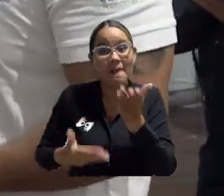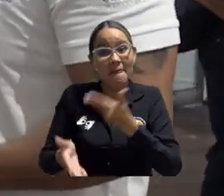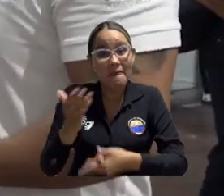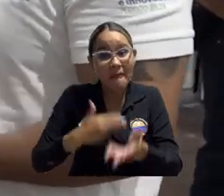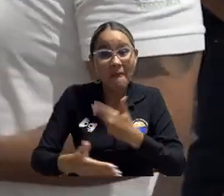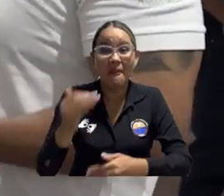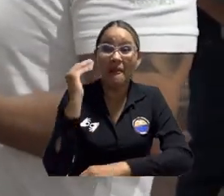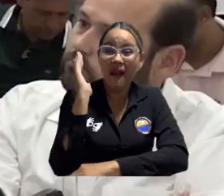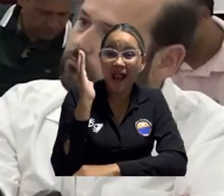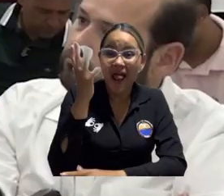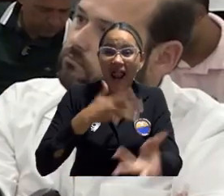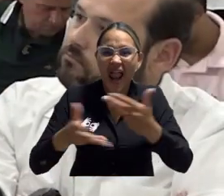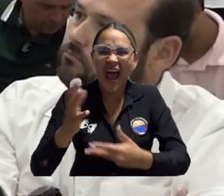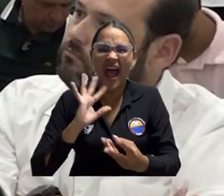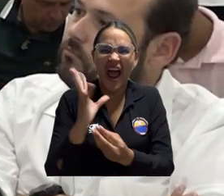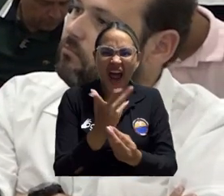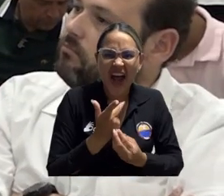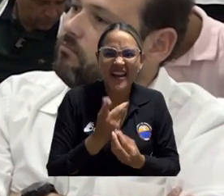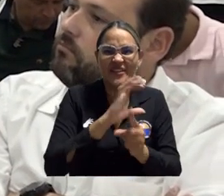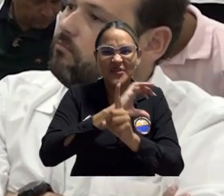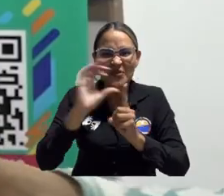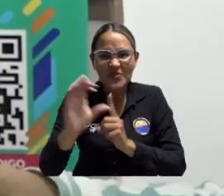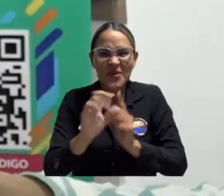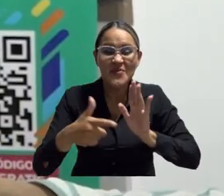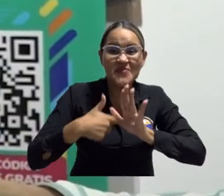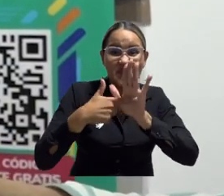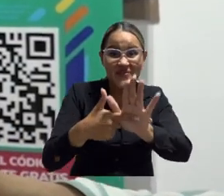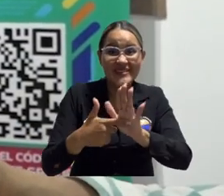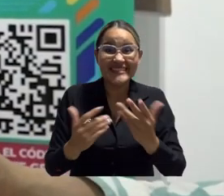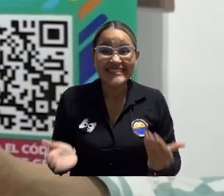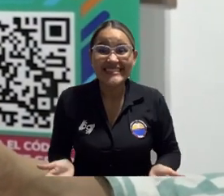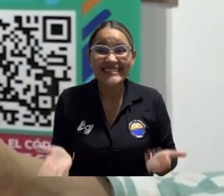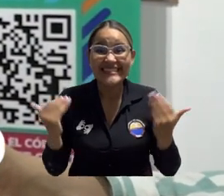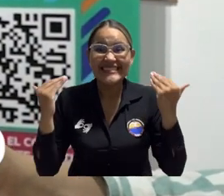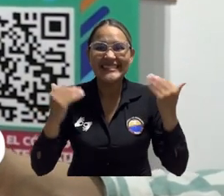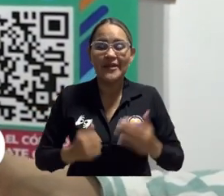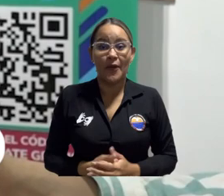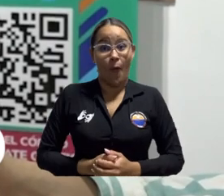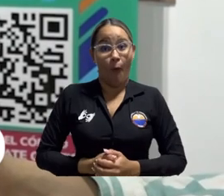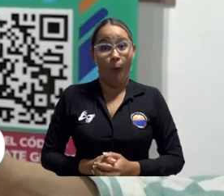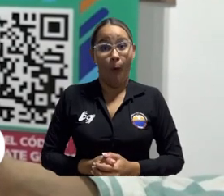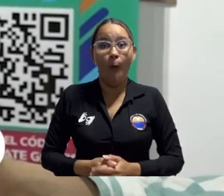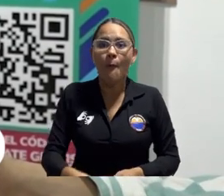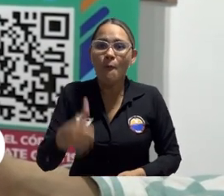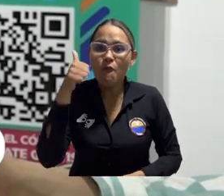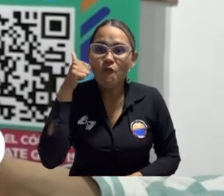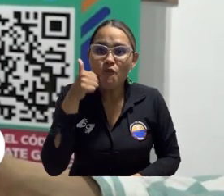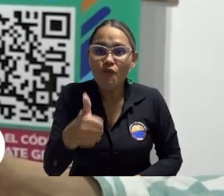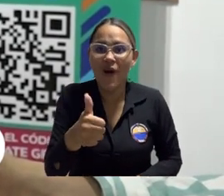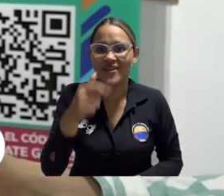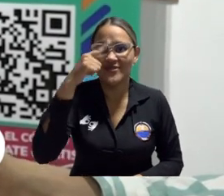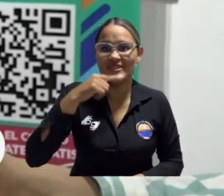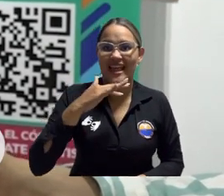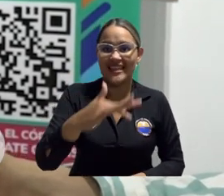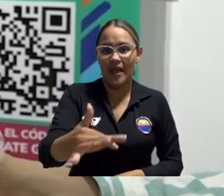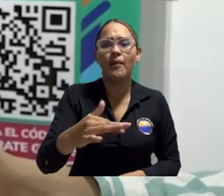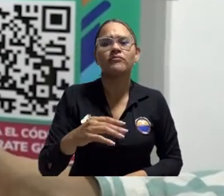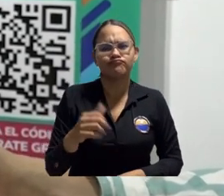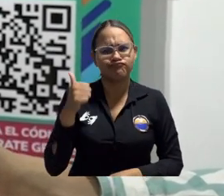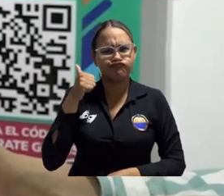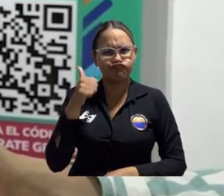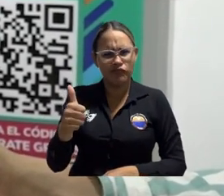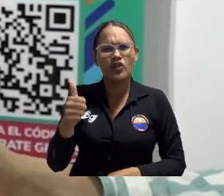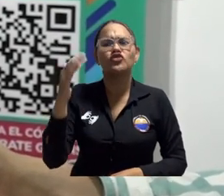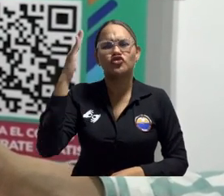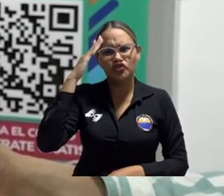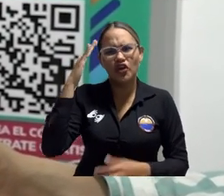éxito y disfrutar de una agenda cultural y artística. Muy fundamental, es la principal universidad de Santa Marta, es de muy buena calidad. Yo